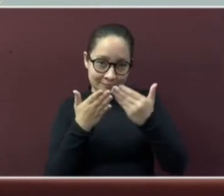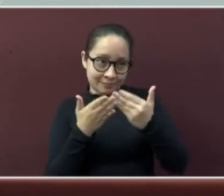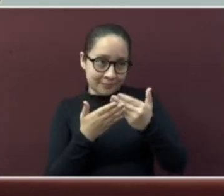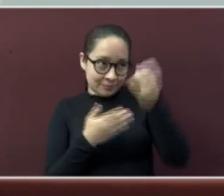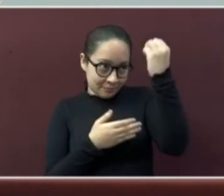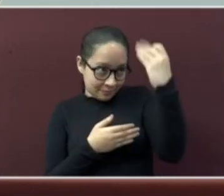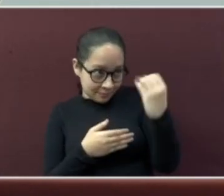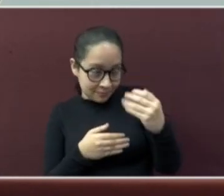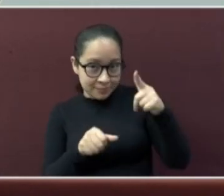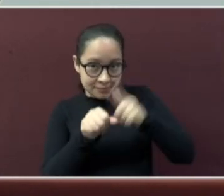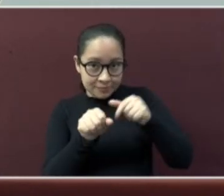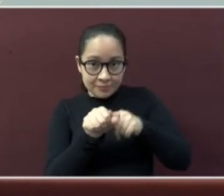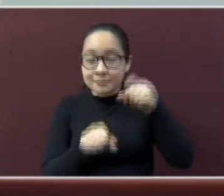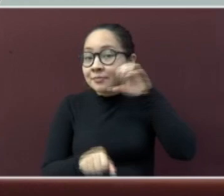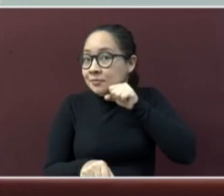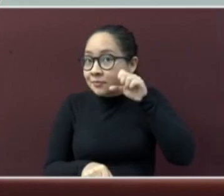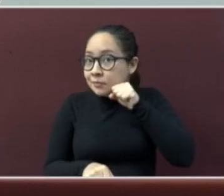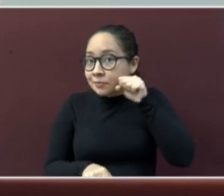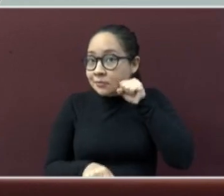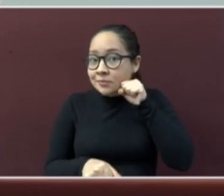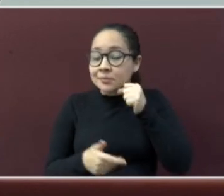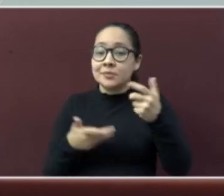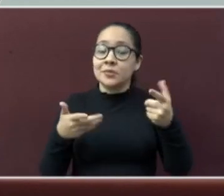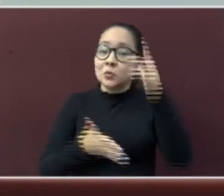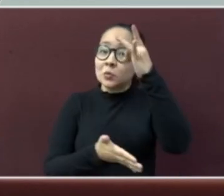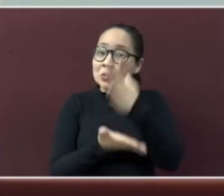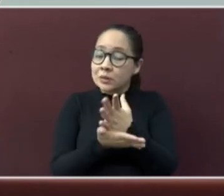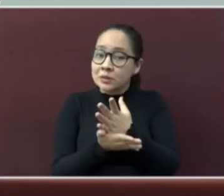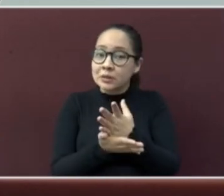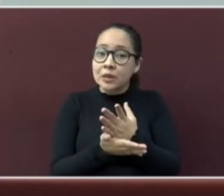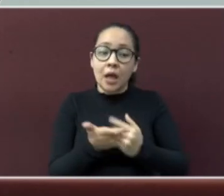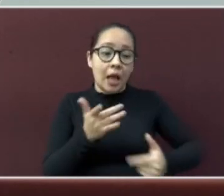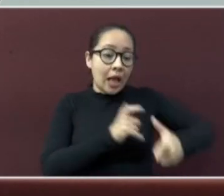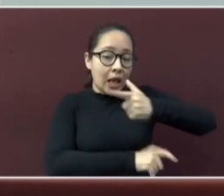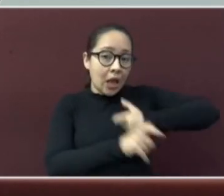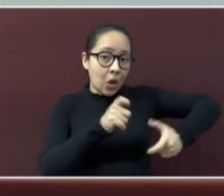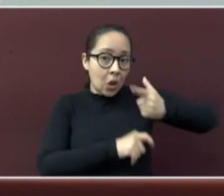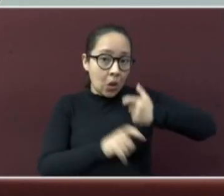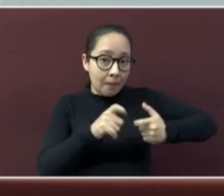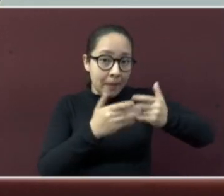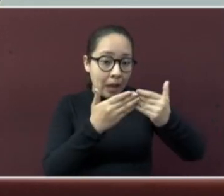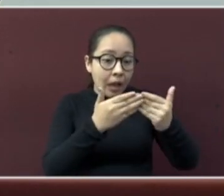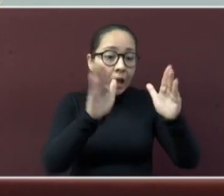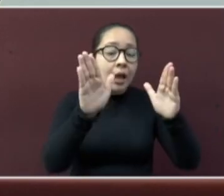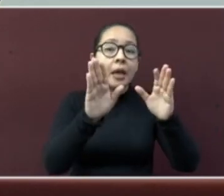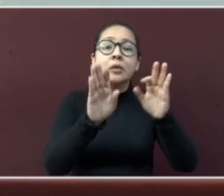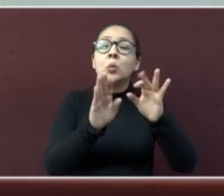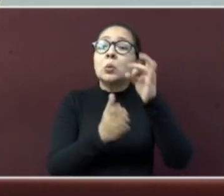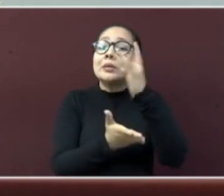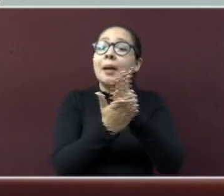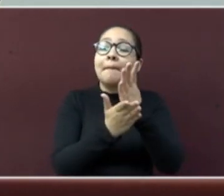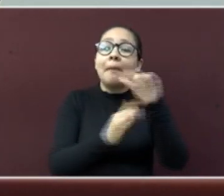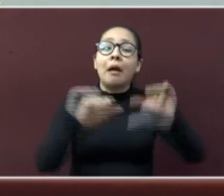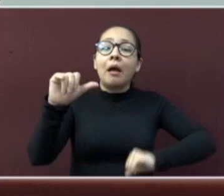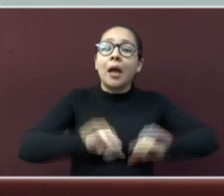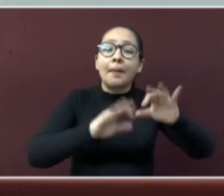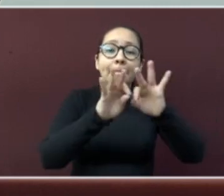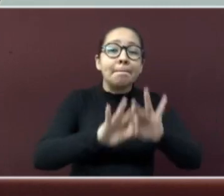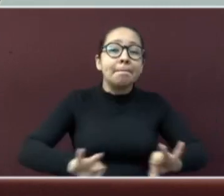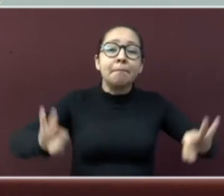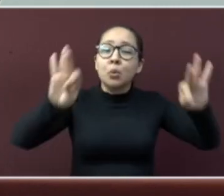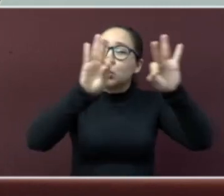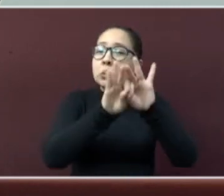solo se pueden llevar a cabo actividades escúchelo bien esenciales sin